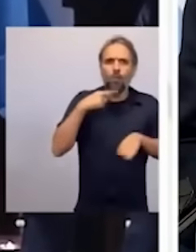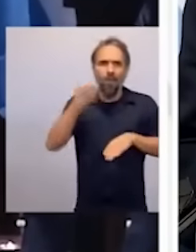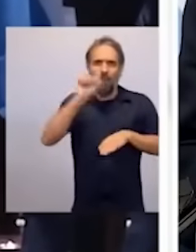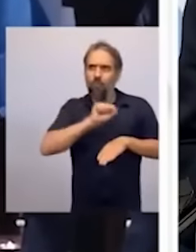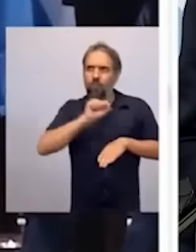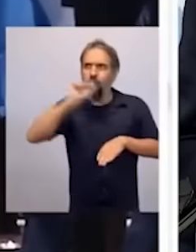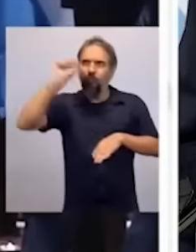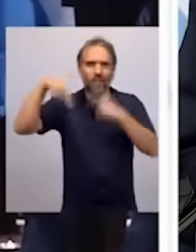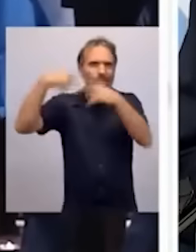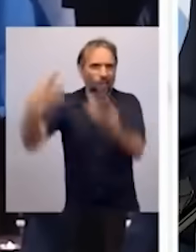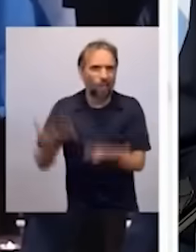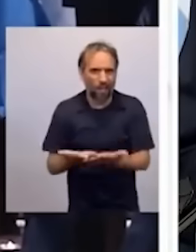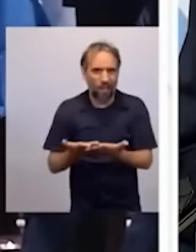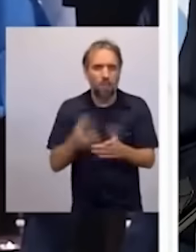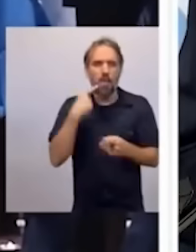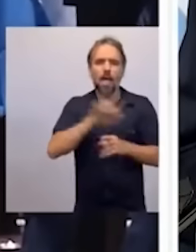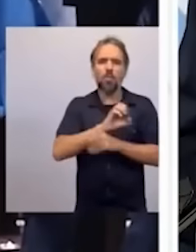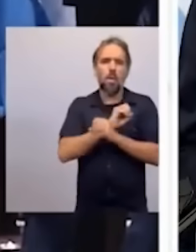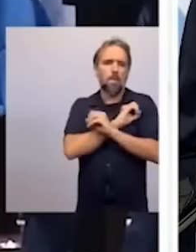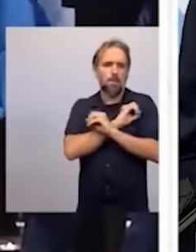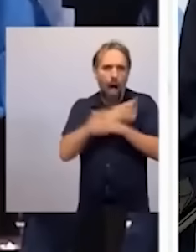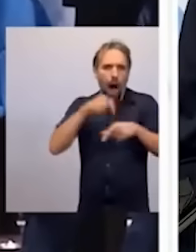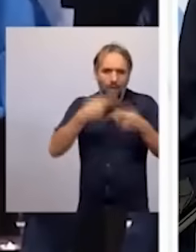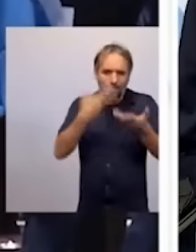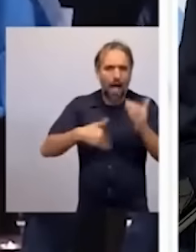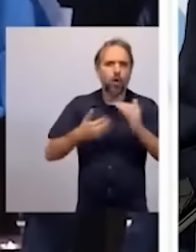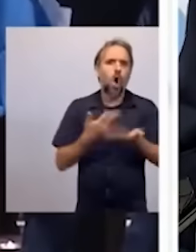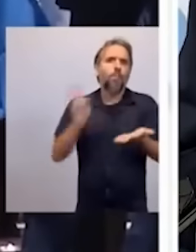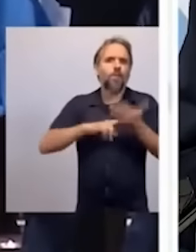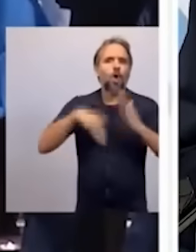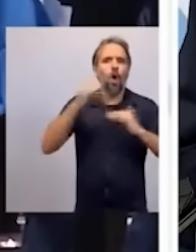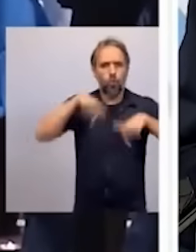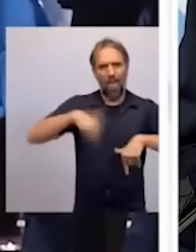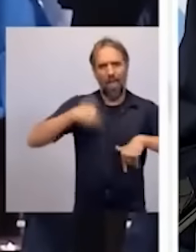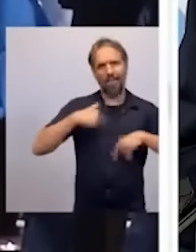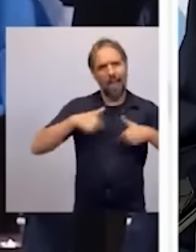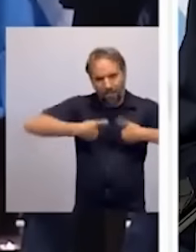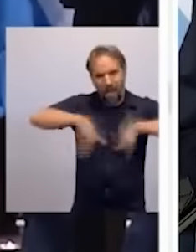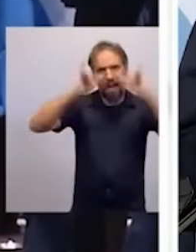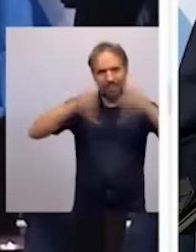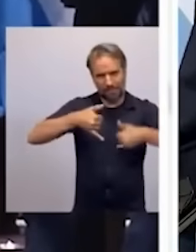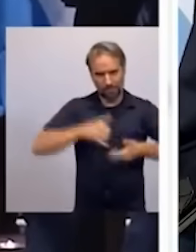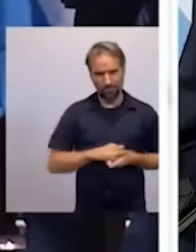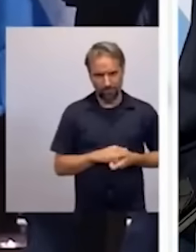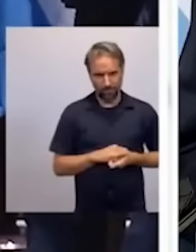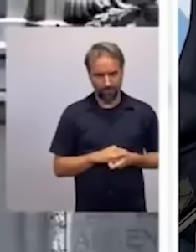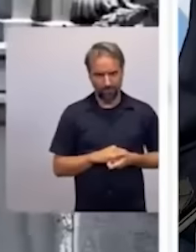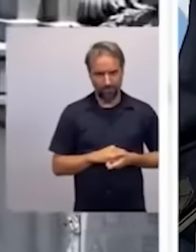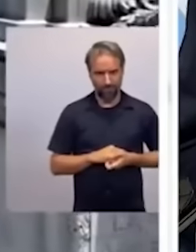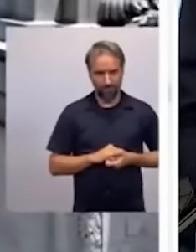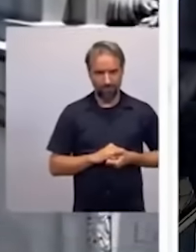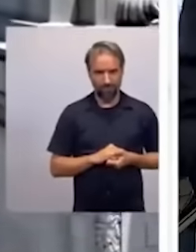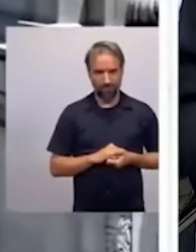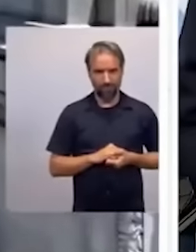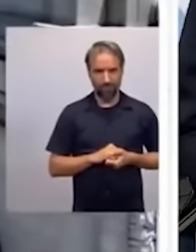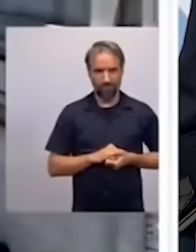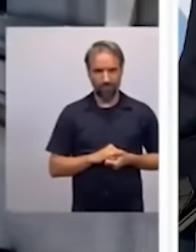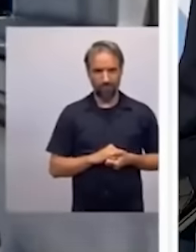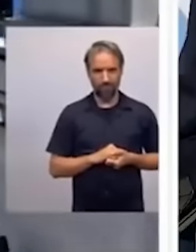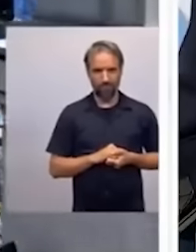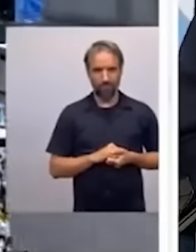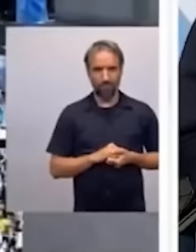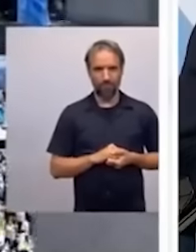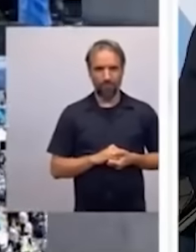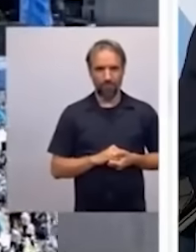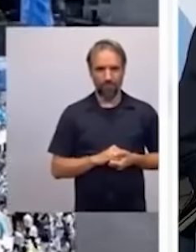decir trabajador va a consumir menos se va o porque no va a alcanzar la plata porque se va a cuidar y y nosotros vamos a invertir menos entonces todo eso